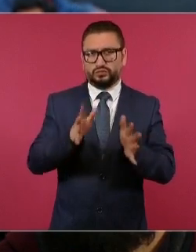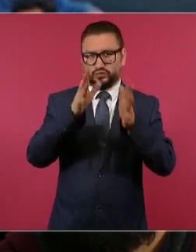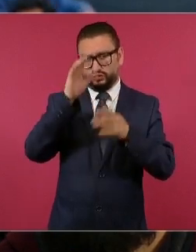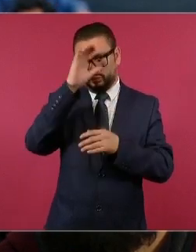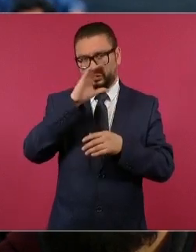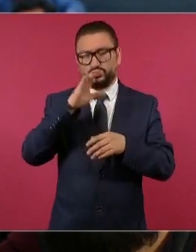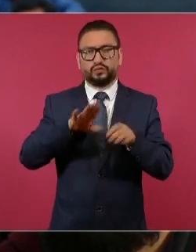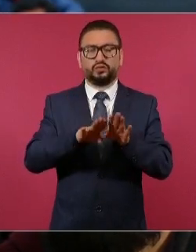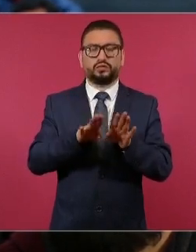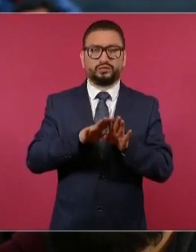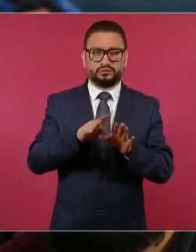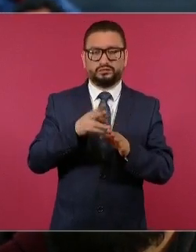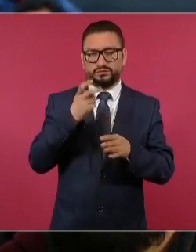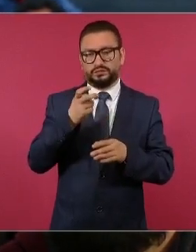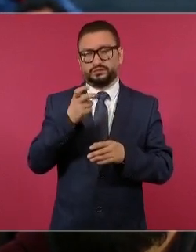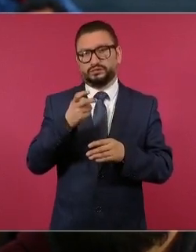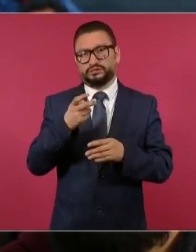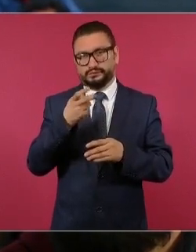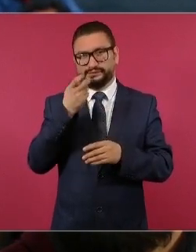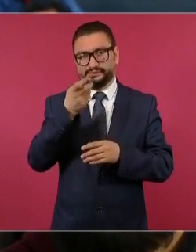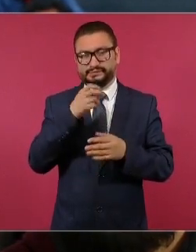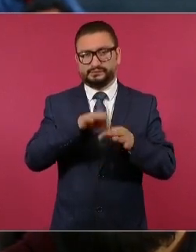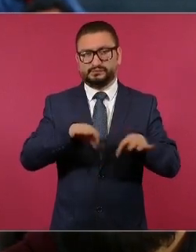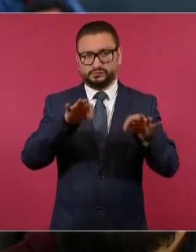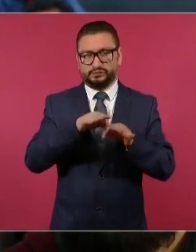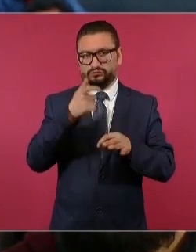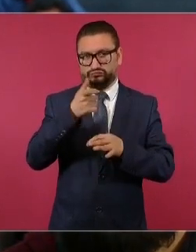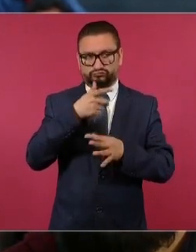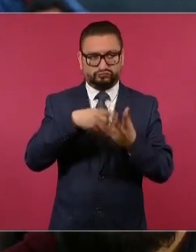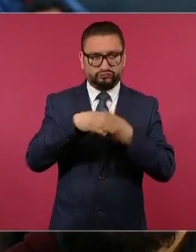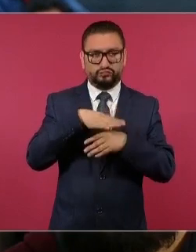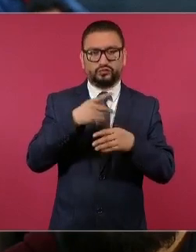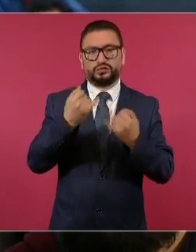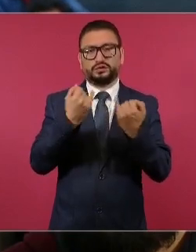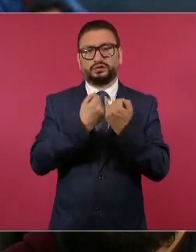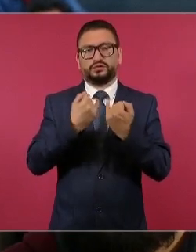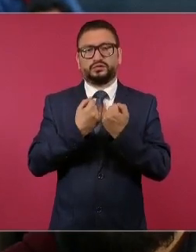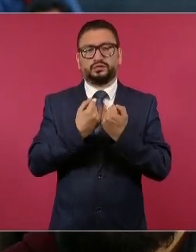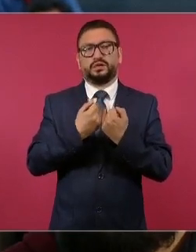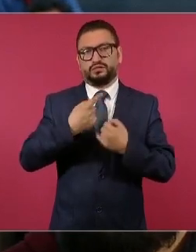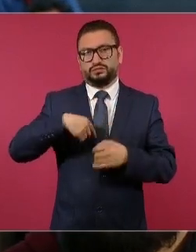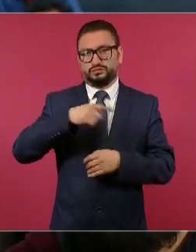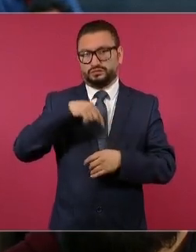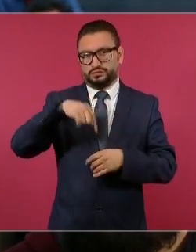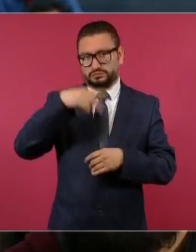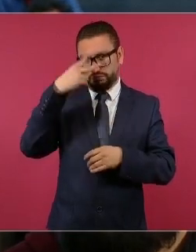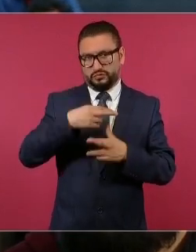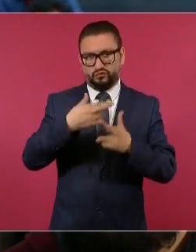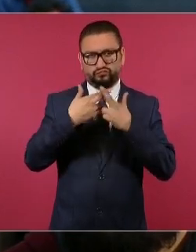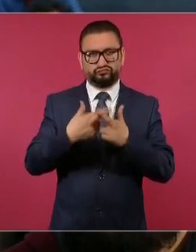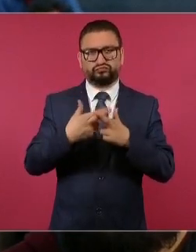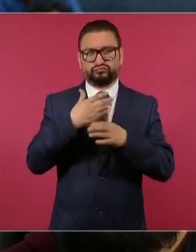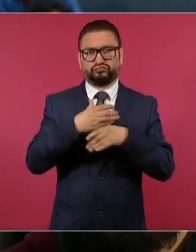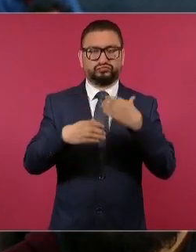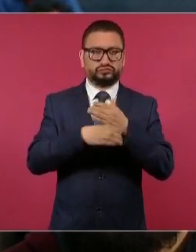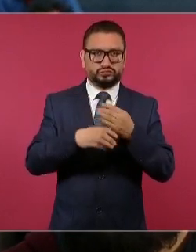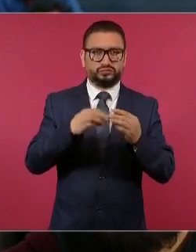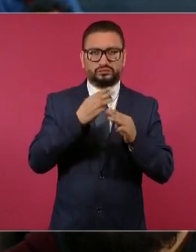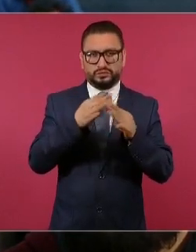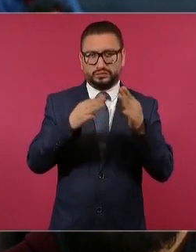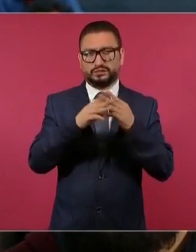nuestra economía y es a partir del elemento del que usted habla, ¿no? La disponibilidad enorme de recursos naturales, pero también un elemento